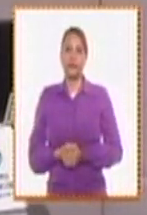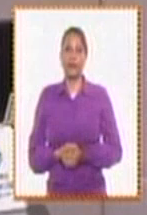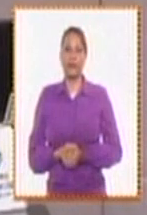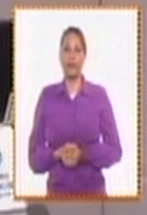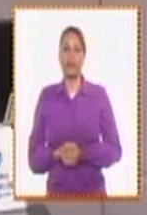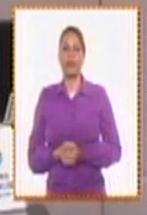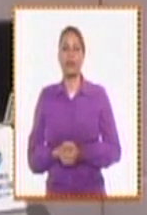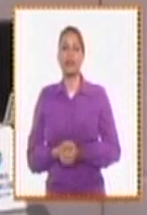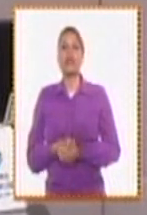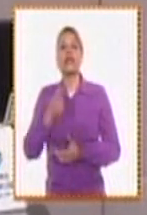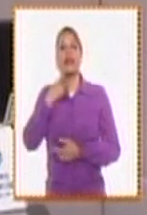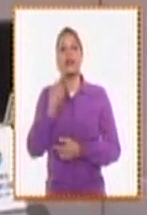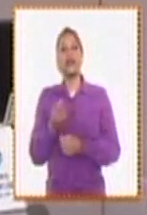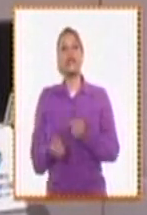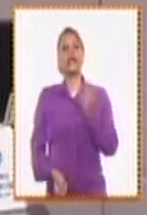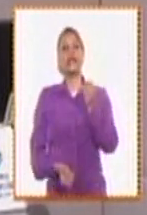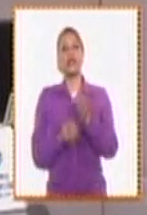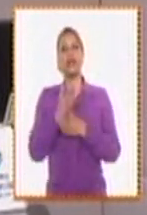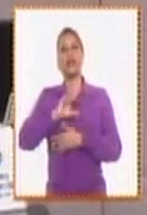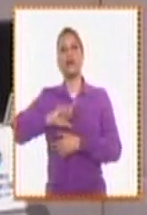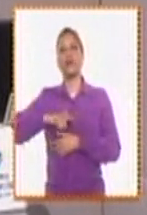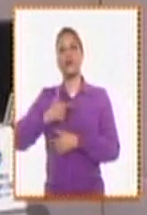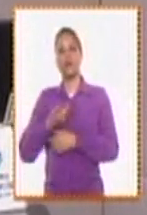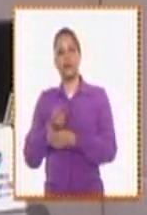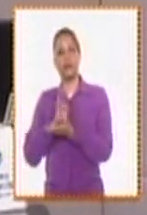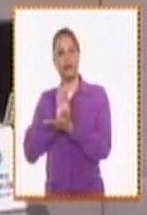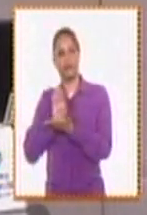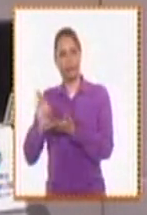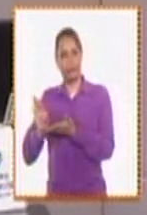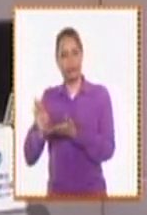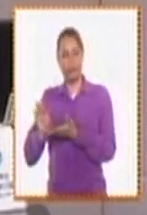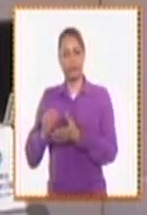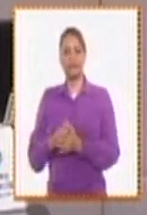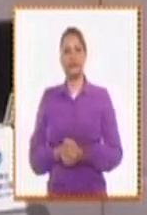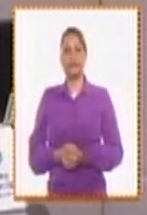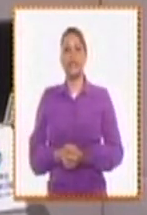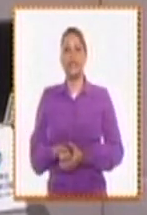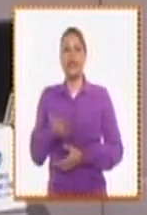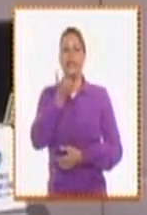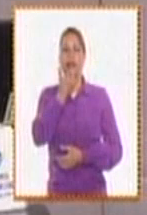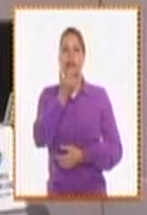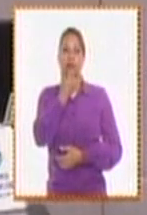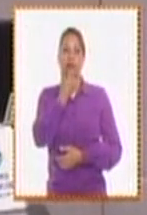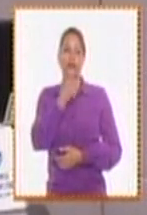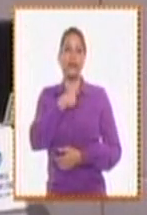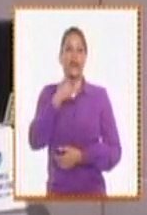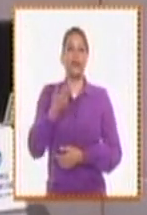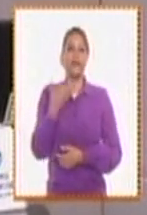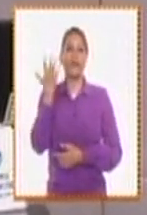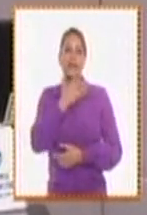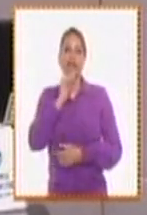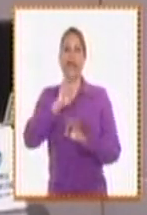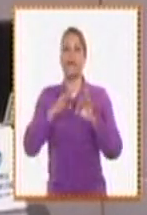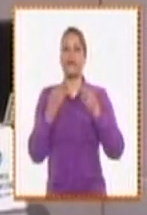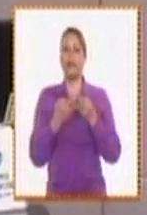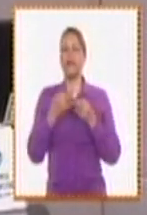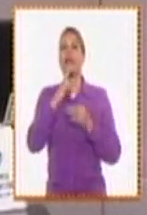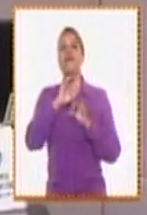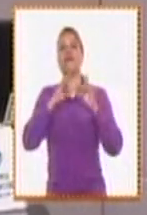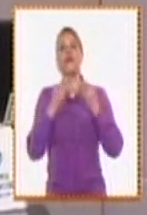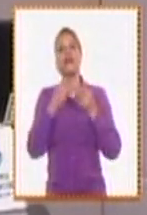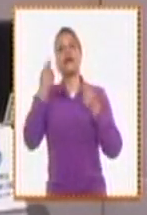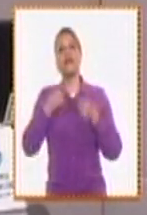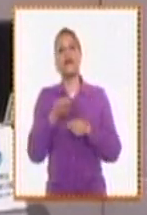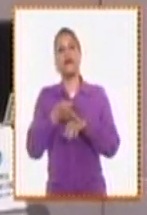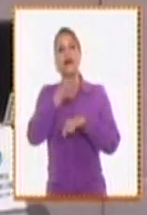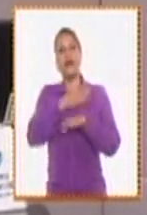en el fomento de esta cultura de rechazo. El rol importante de la familia, que nosotros tenemos que seguir insistiendo en la alerta oportuna